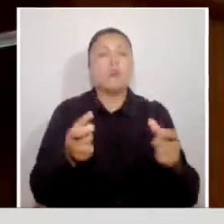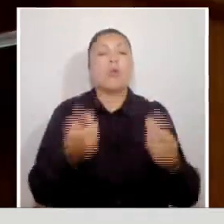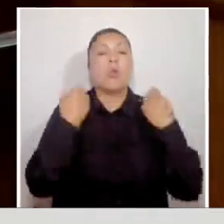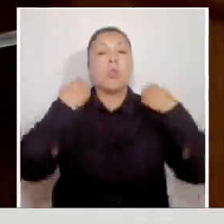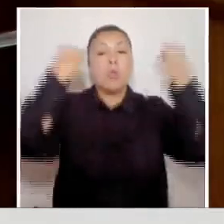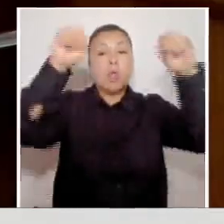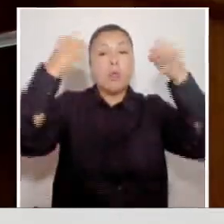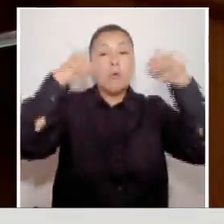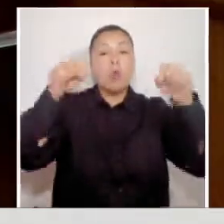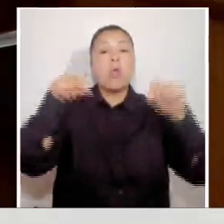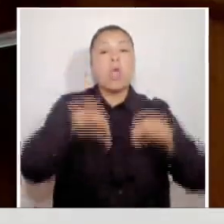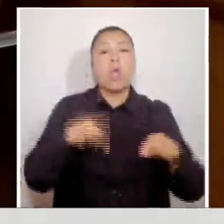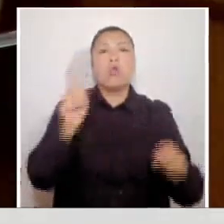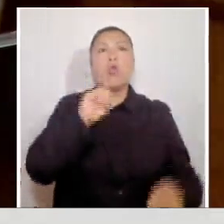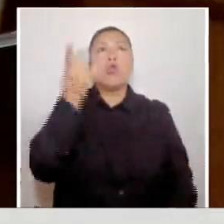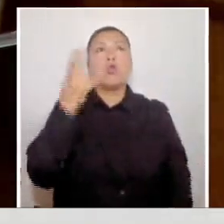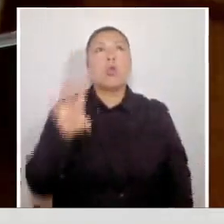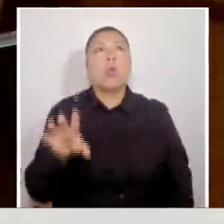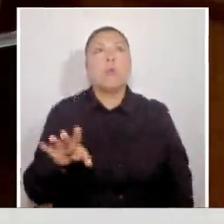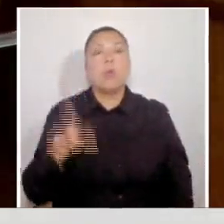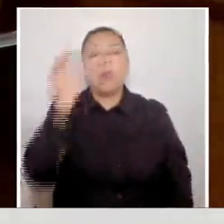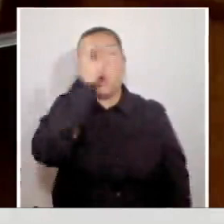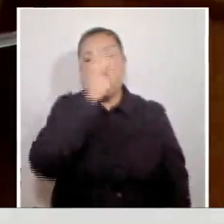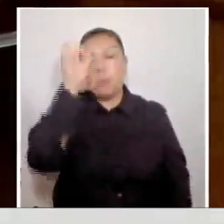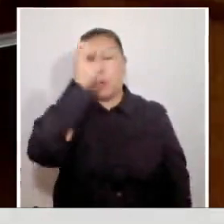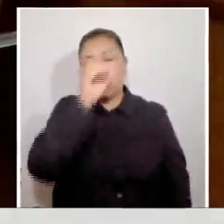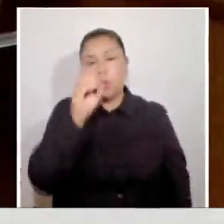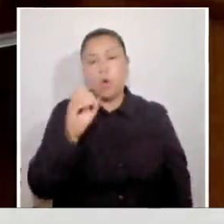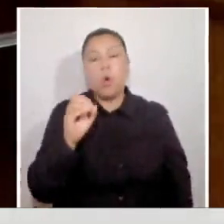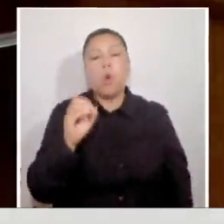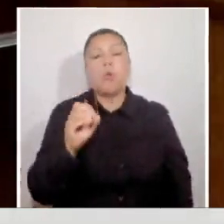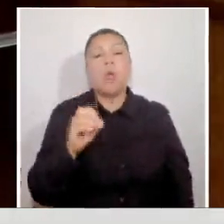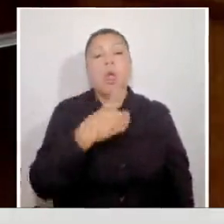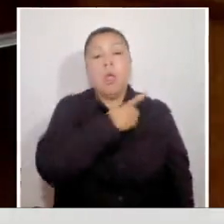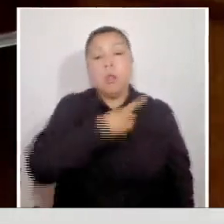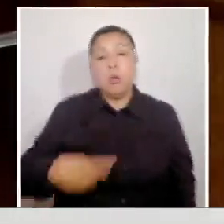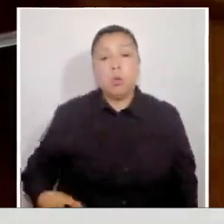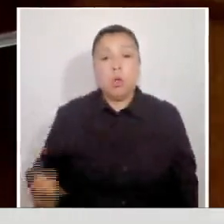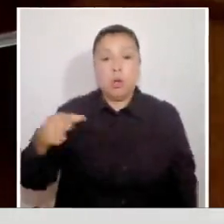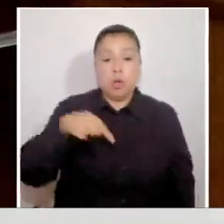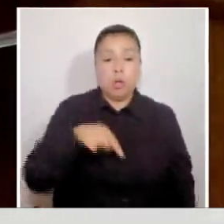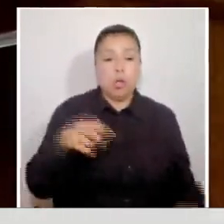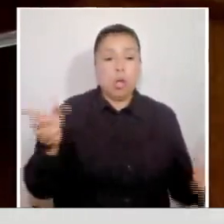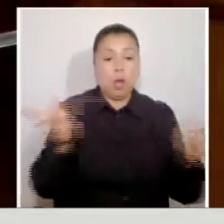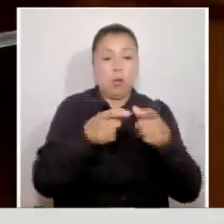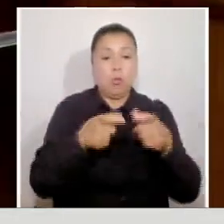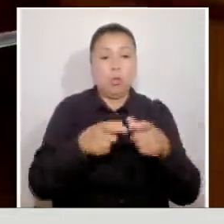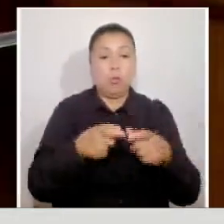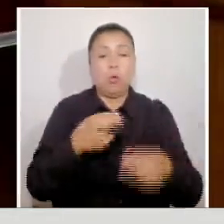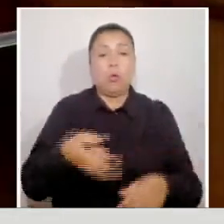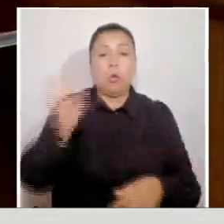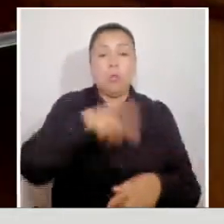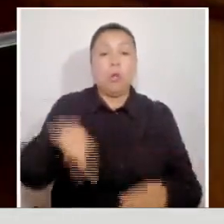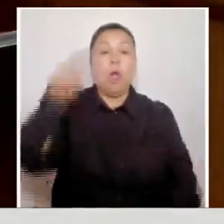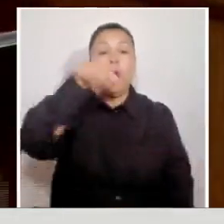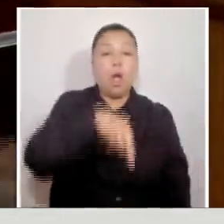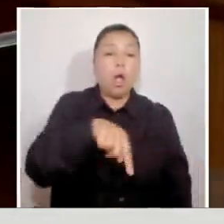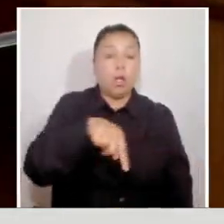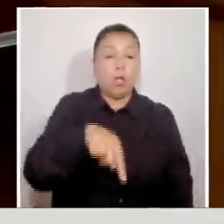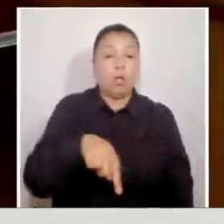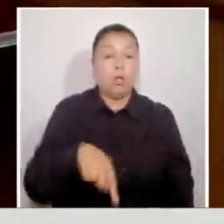esto no es solamente ente la opinión de los parlamentarios que estamos en esa comisión vuelvo a insistir aquí recabamos